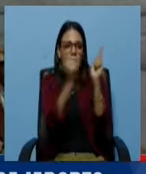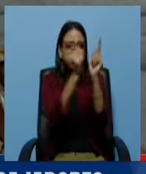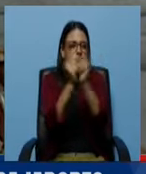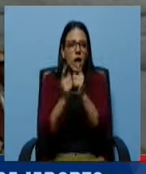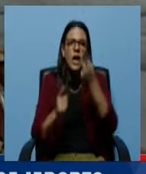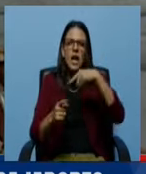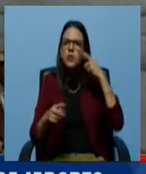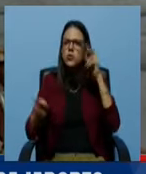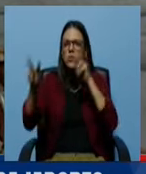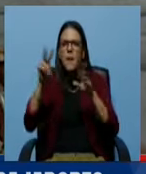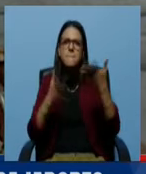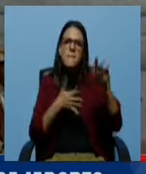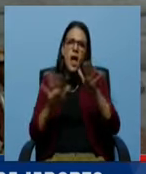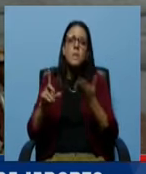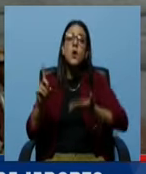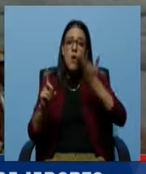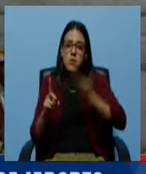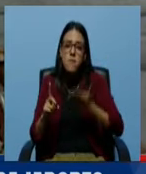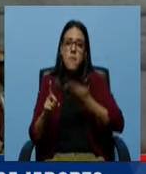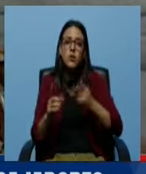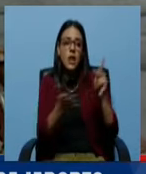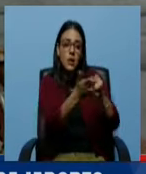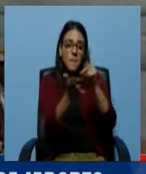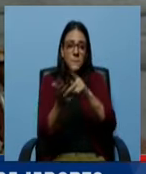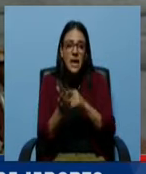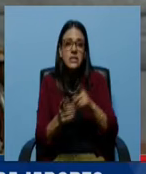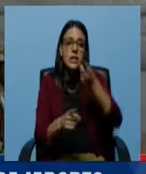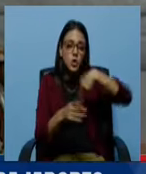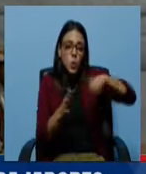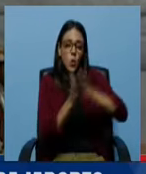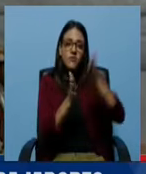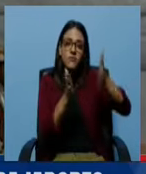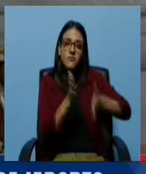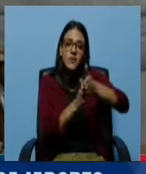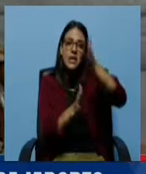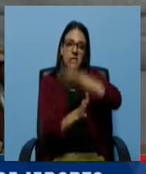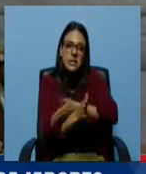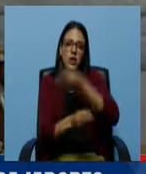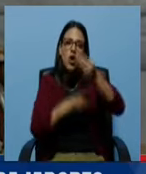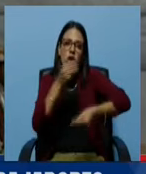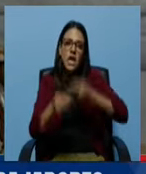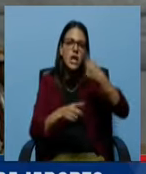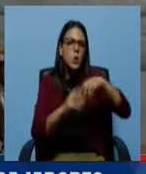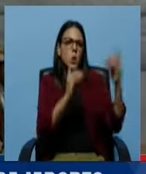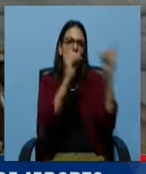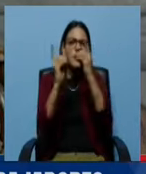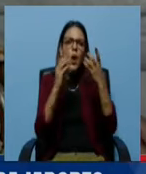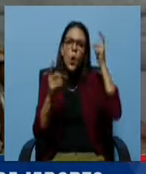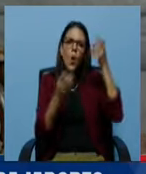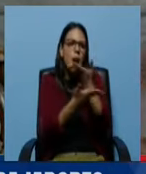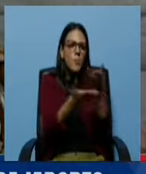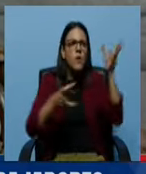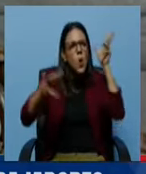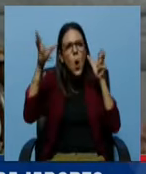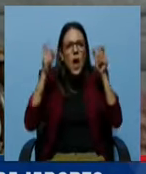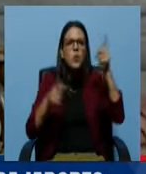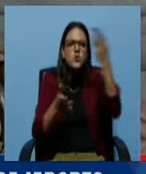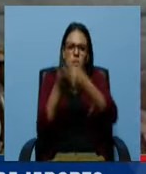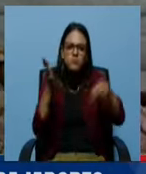promedio importante de participación vecinal para debatir con el pueblo, escuchar sus